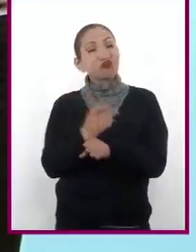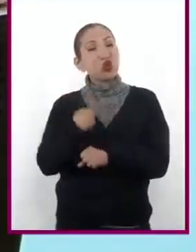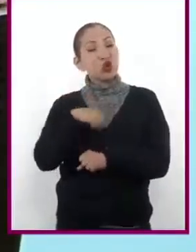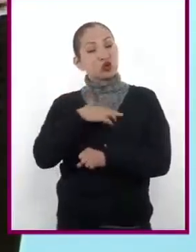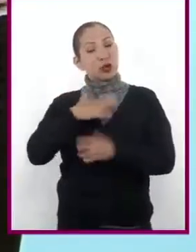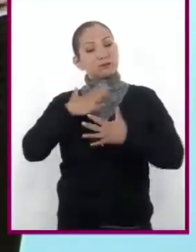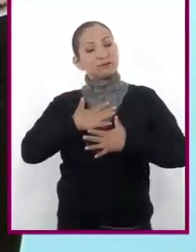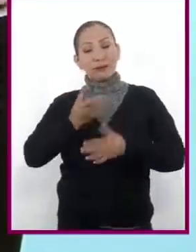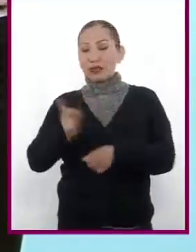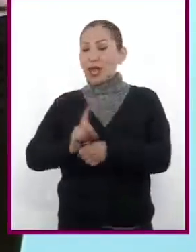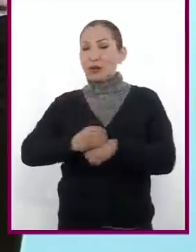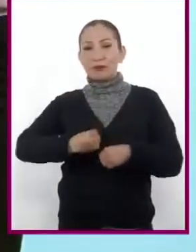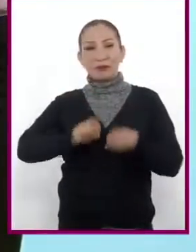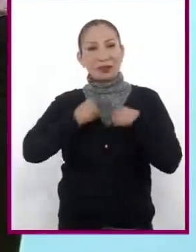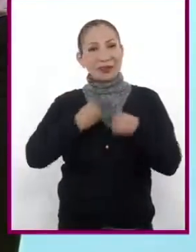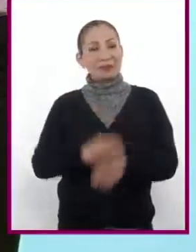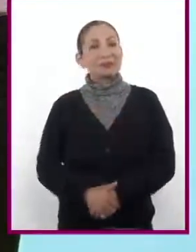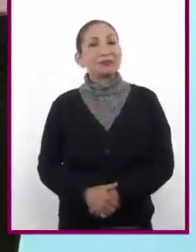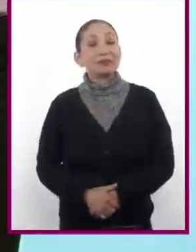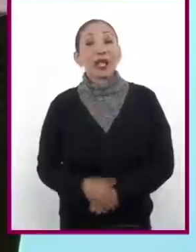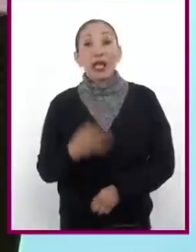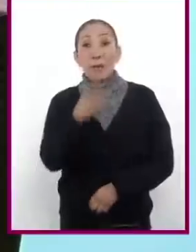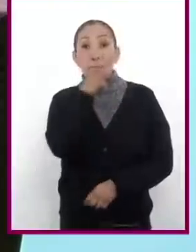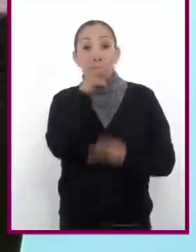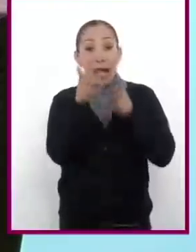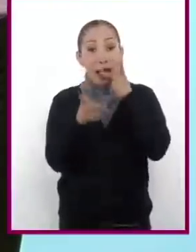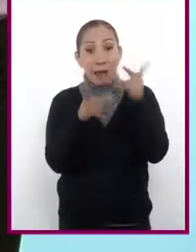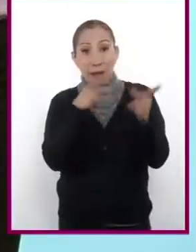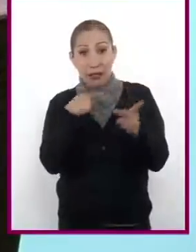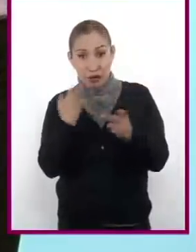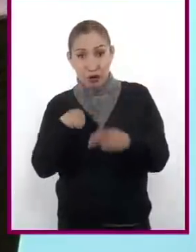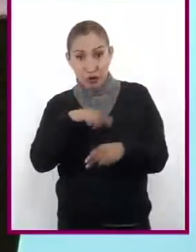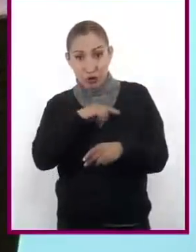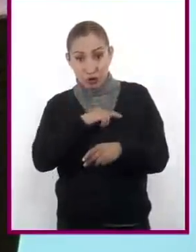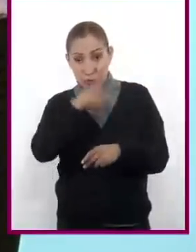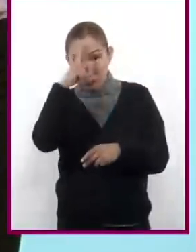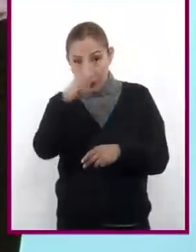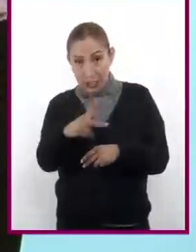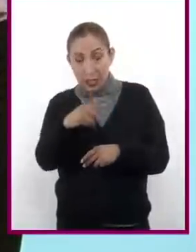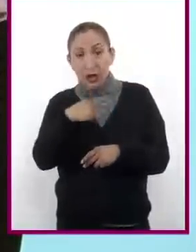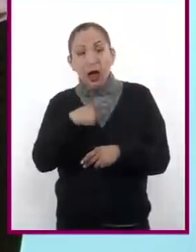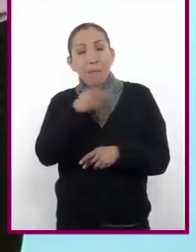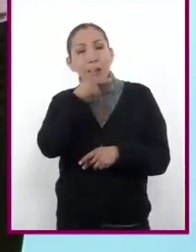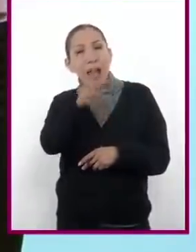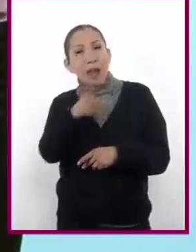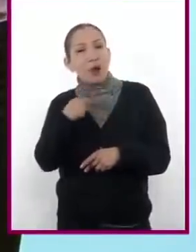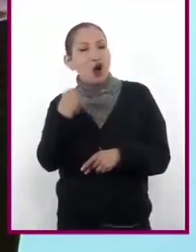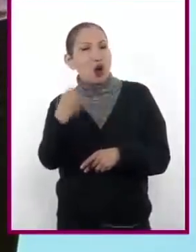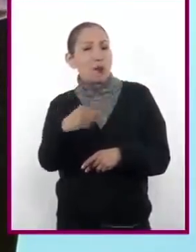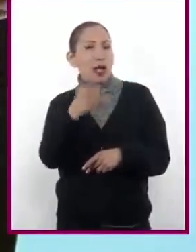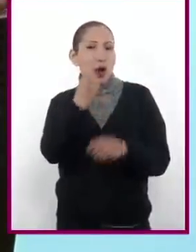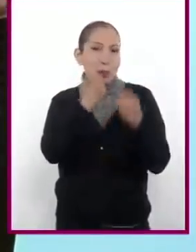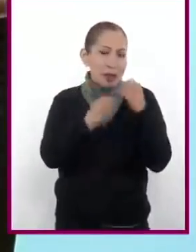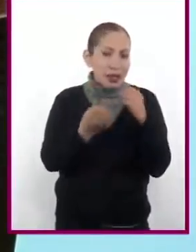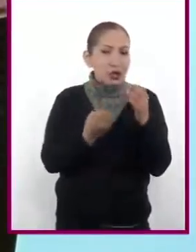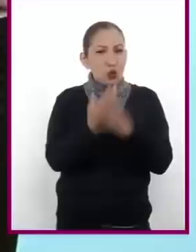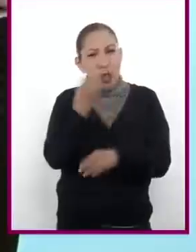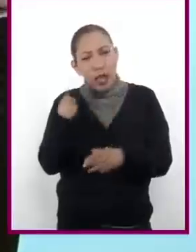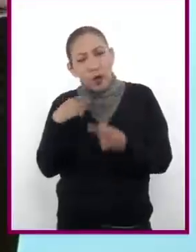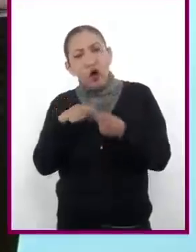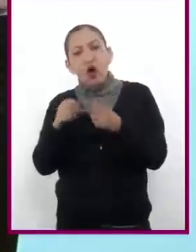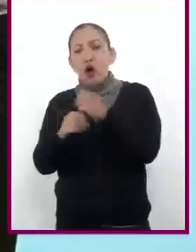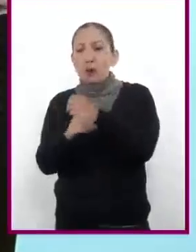nuestra cotidianidad. En el vocabulario hemos adaptado palabras como el nombre de alimentos,